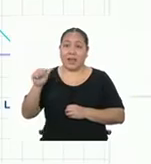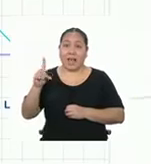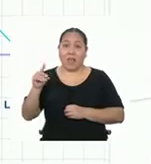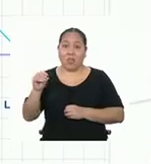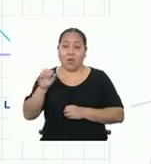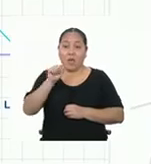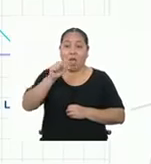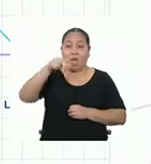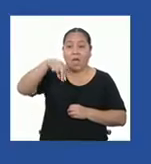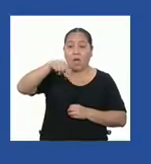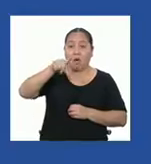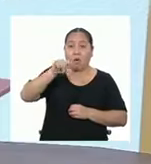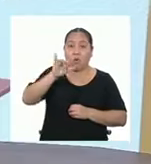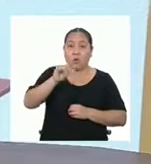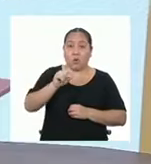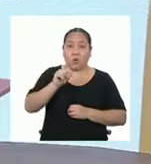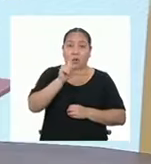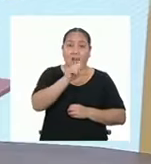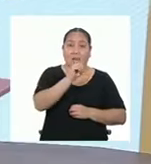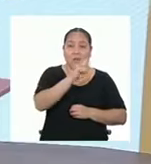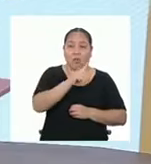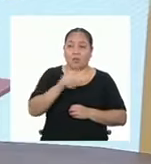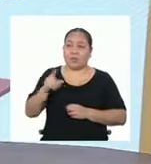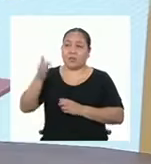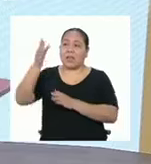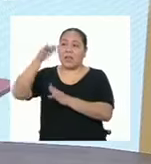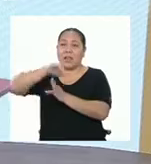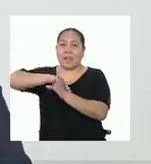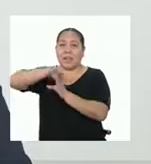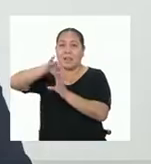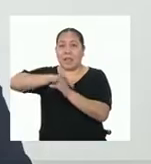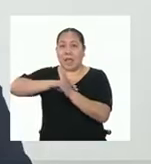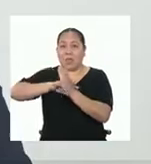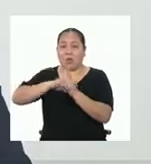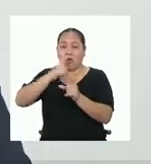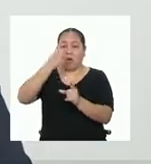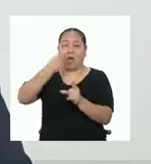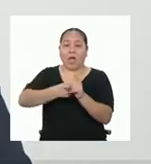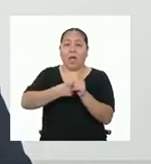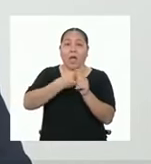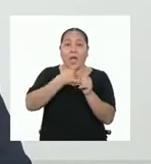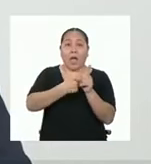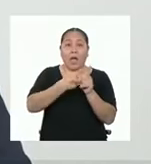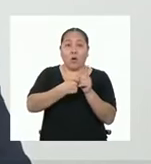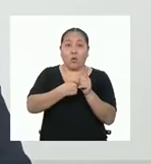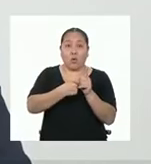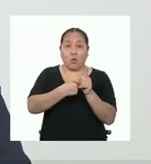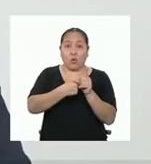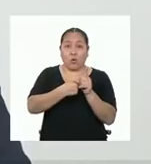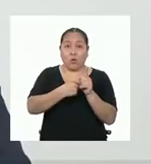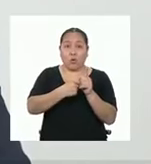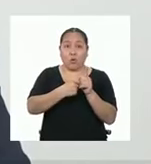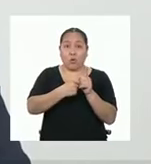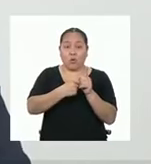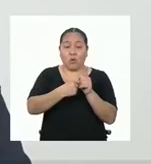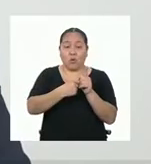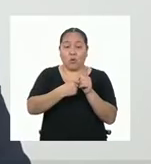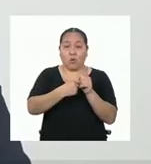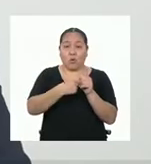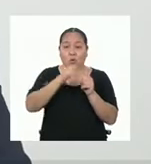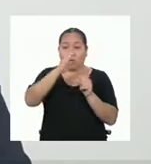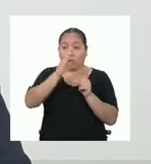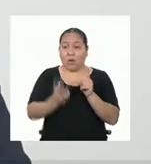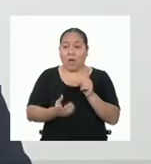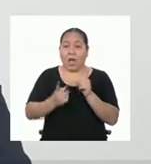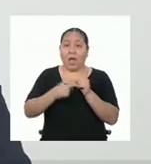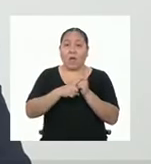ÁNGULO LADO ¿Por qué LADO ÁNGULO LADO? Porque los datos que conocemos tienen que ver con un lado,